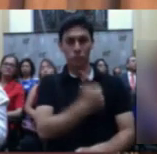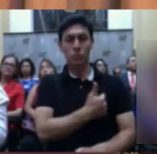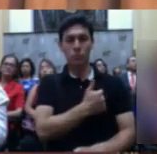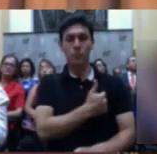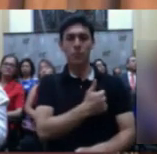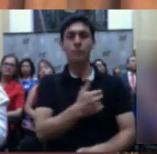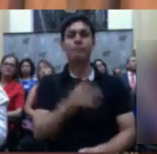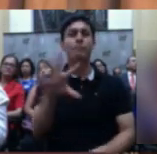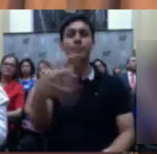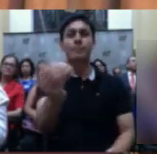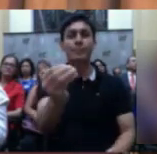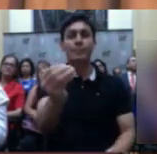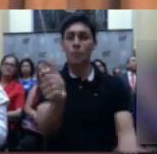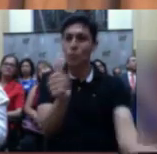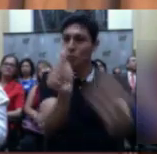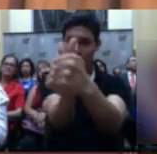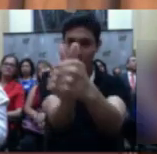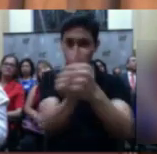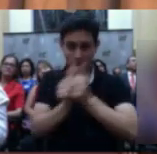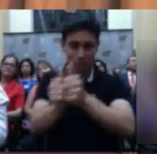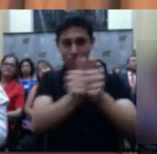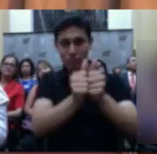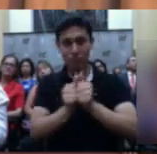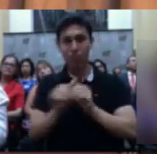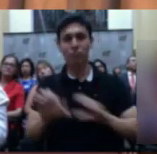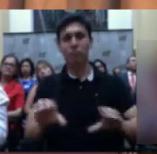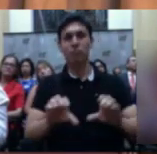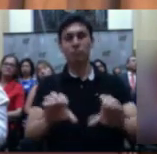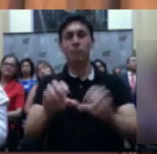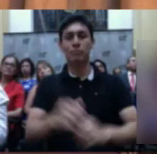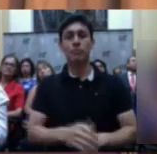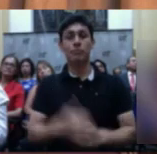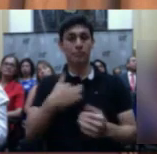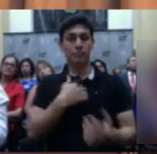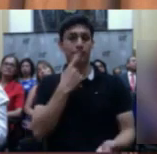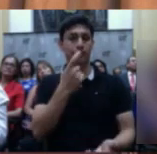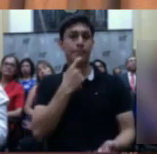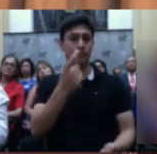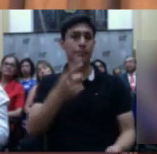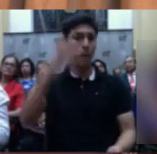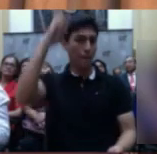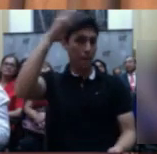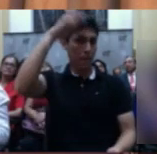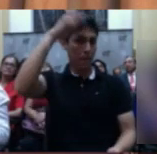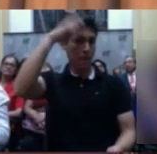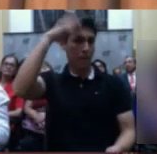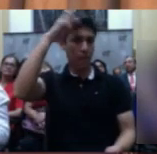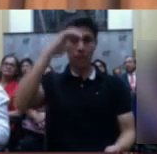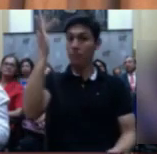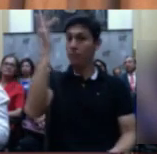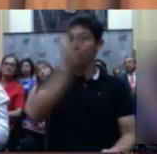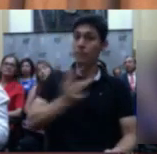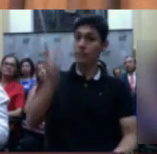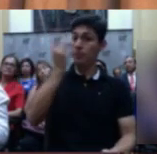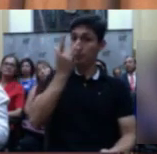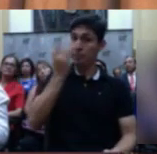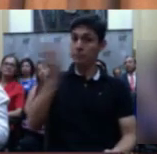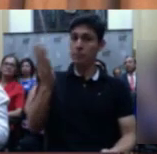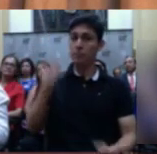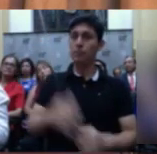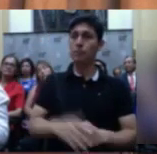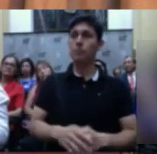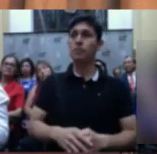lo hemos hecho juntos. Quiero citar un proverbio africano que ha caracterizado gran parte de mi